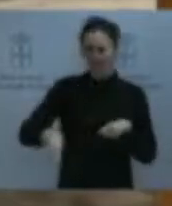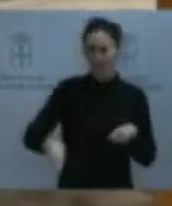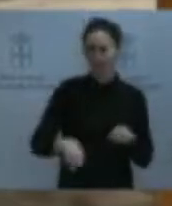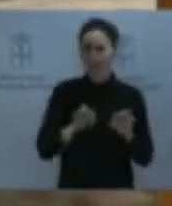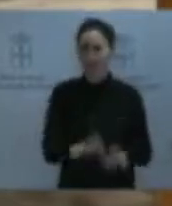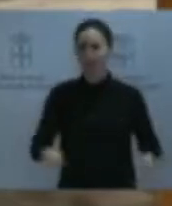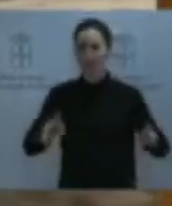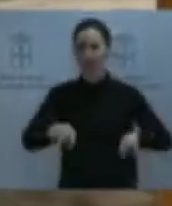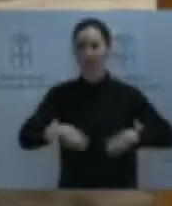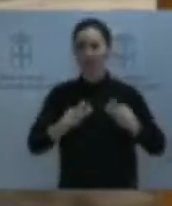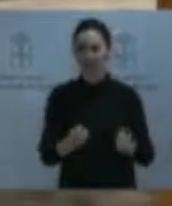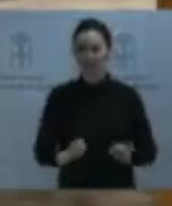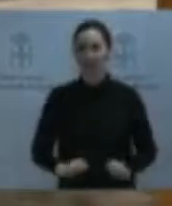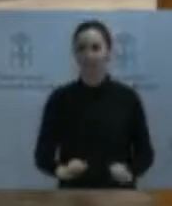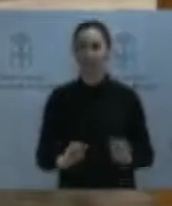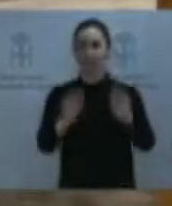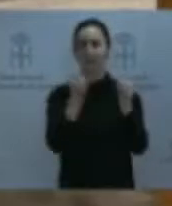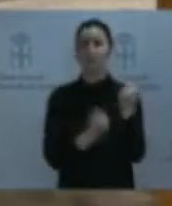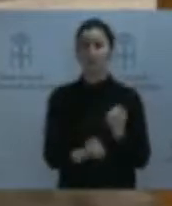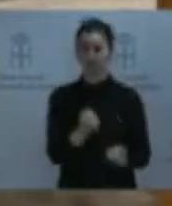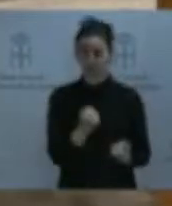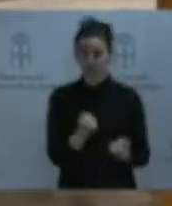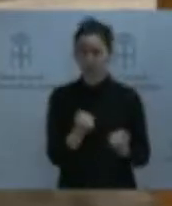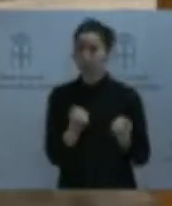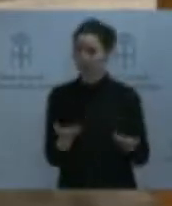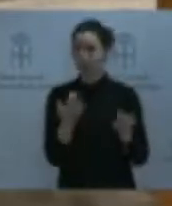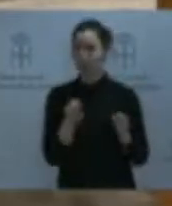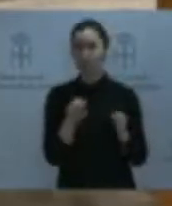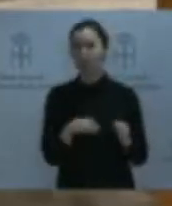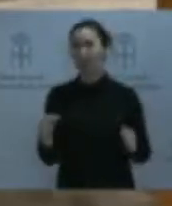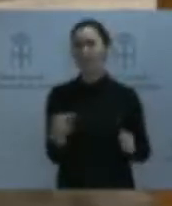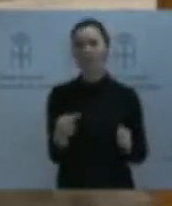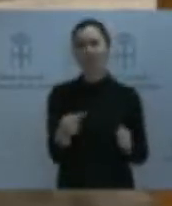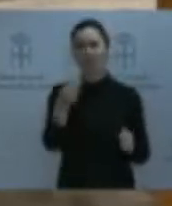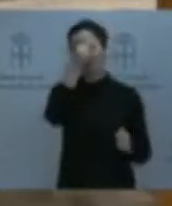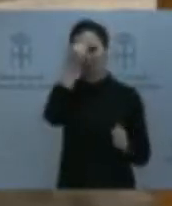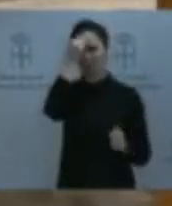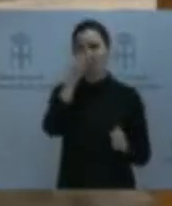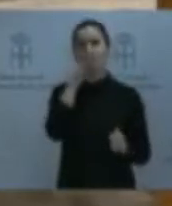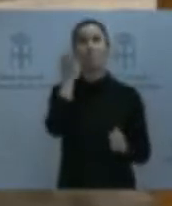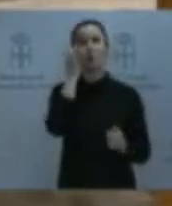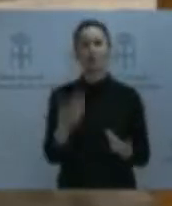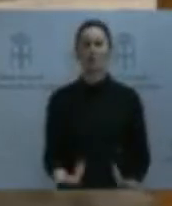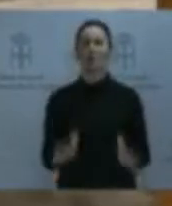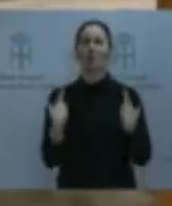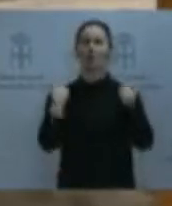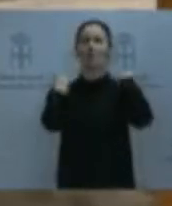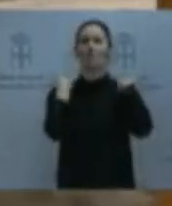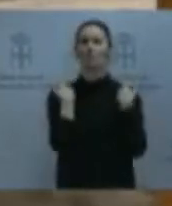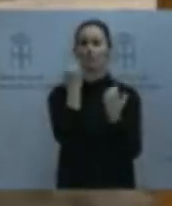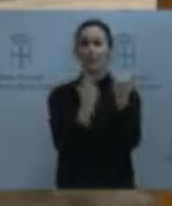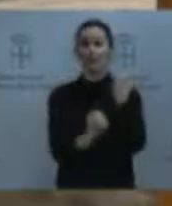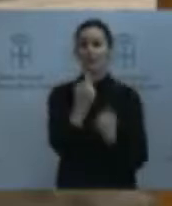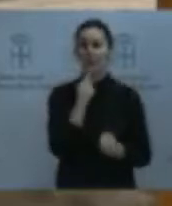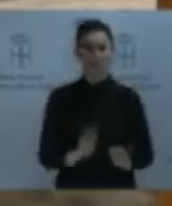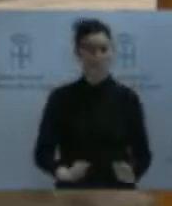mujeres muestran mayor pesimismo, quizás porque sientan de primera mano que esa economía que se anuncia que despega resulta que no se mueve del